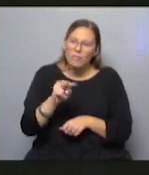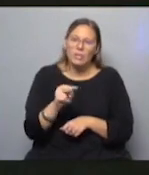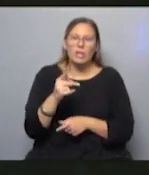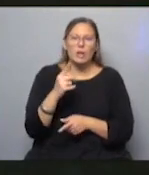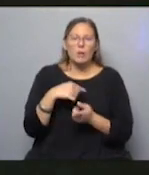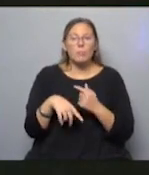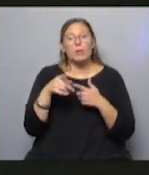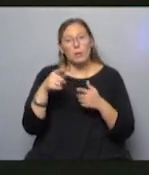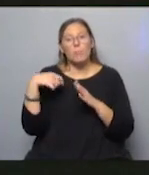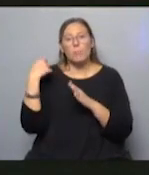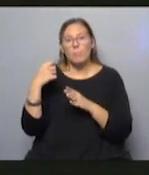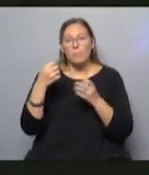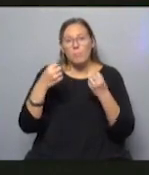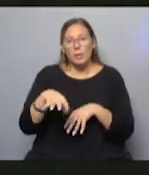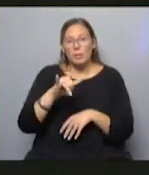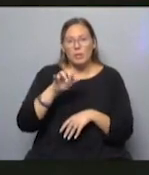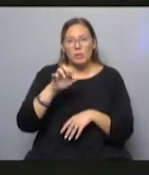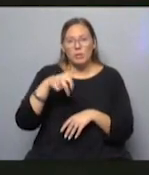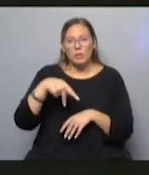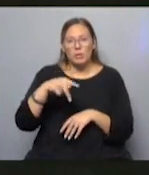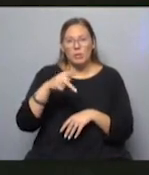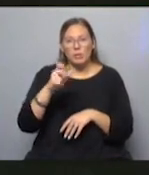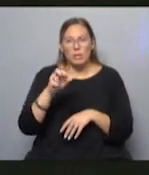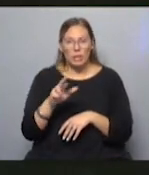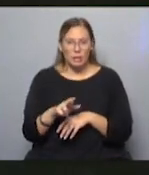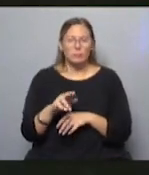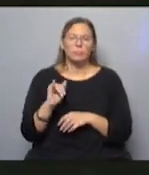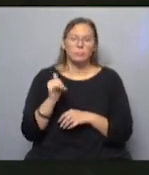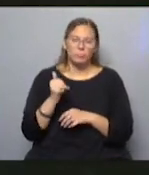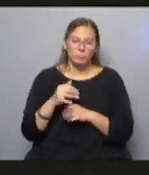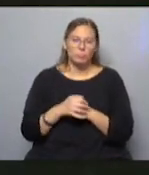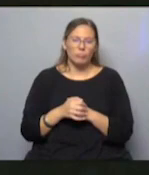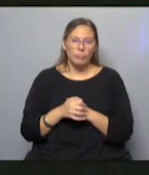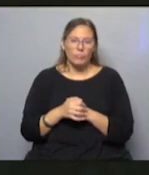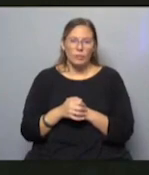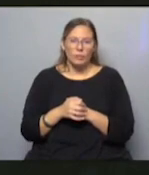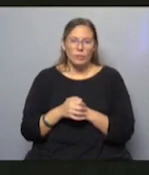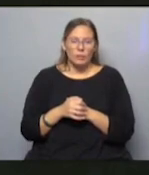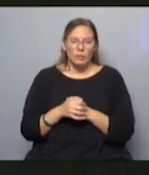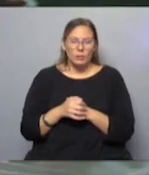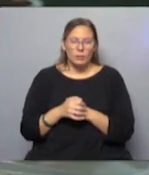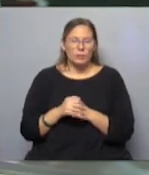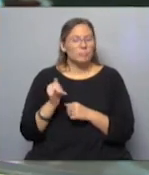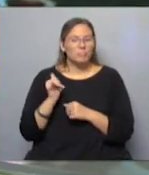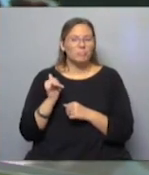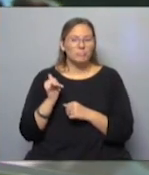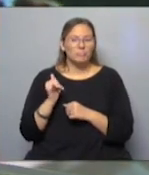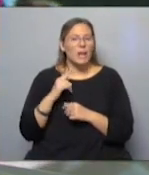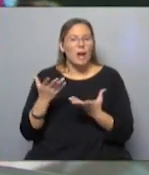nada más y nada menos que perdidos en yonkers en mi vida sí sí sí sí totalmente